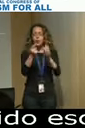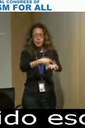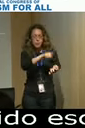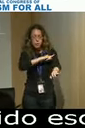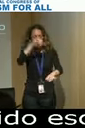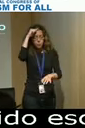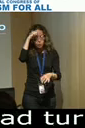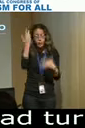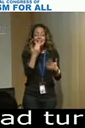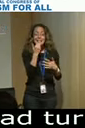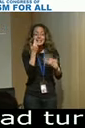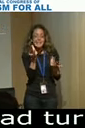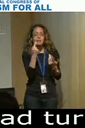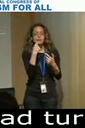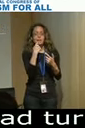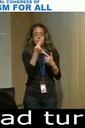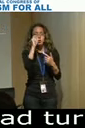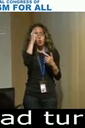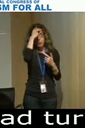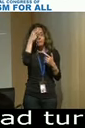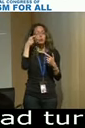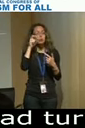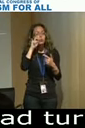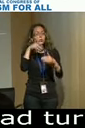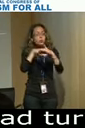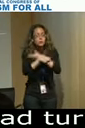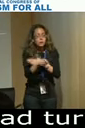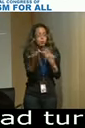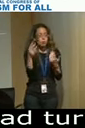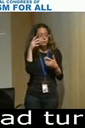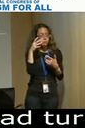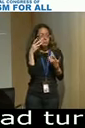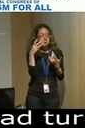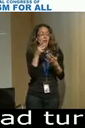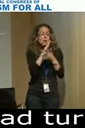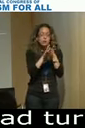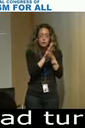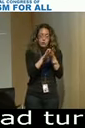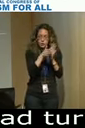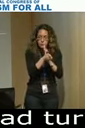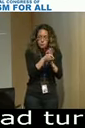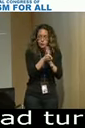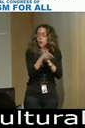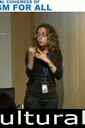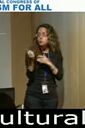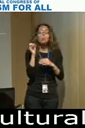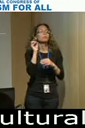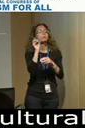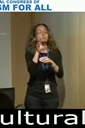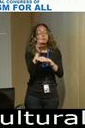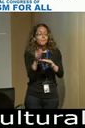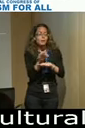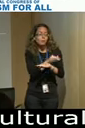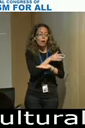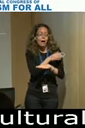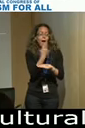cuando hablamos de turismo accesible estamos hablando, además de cuestiones como las que ha comentado mi predecesor, estamos hablando